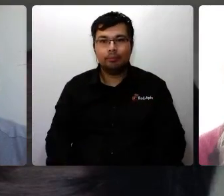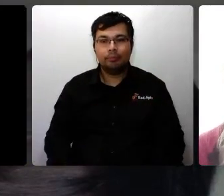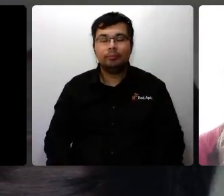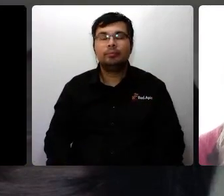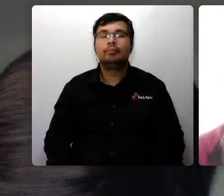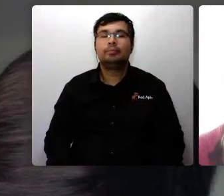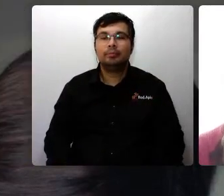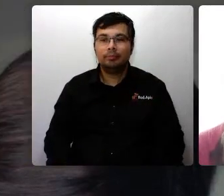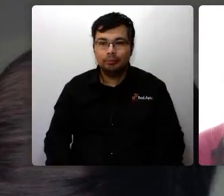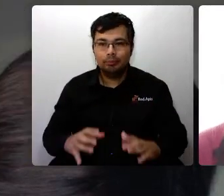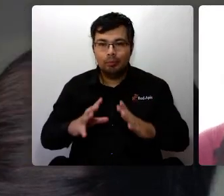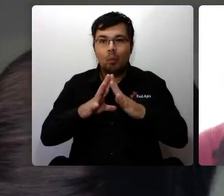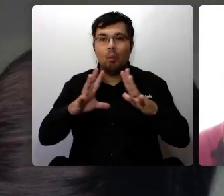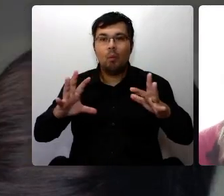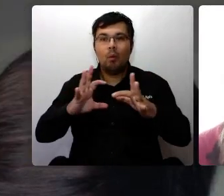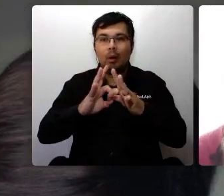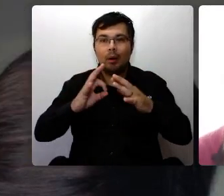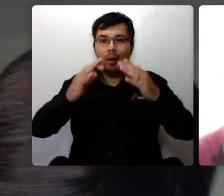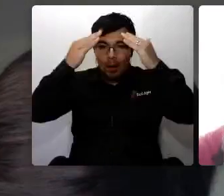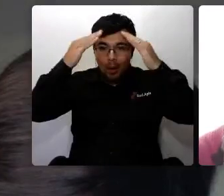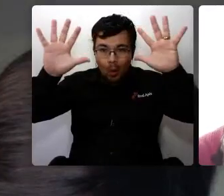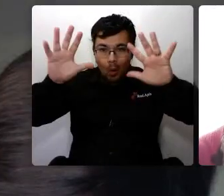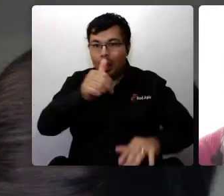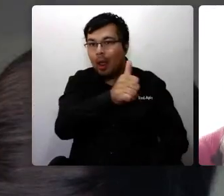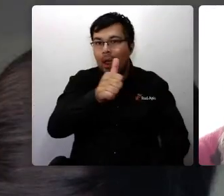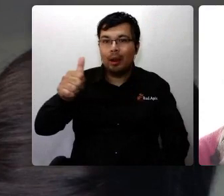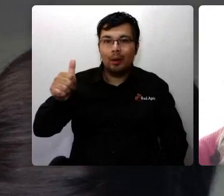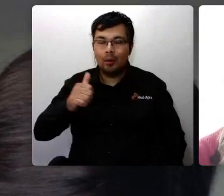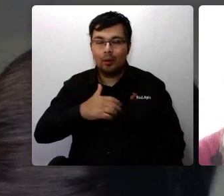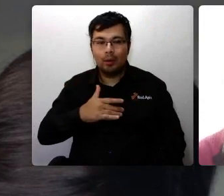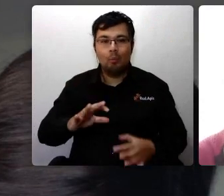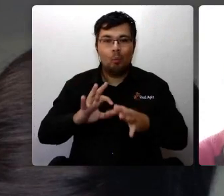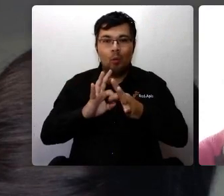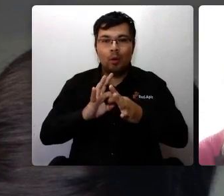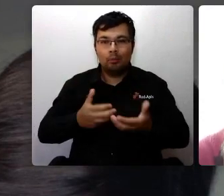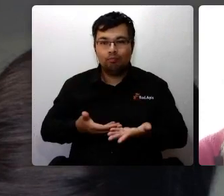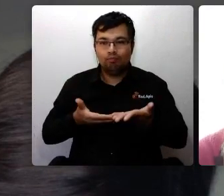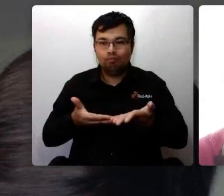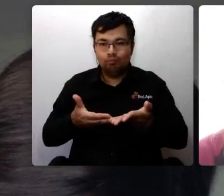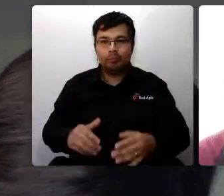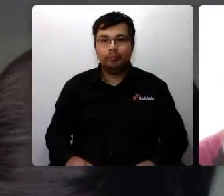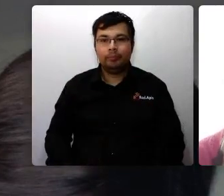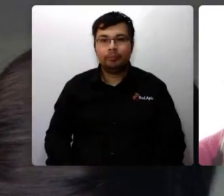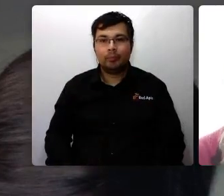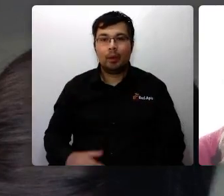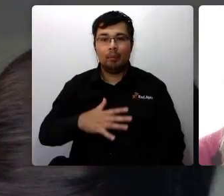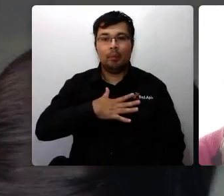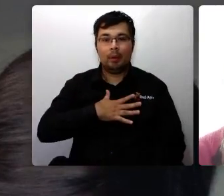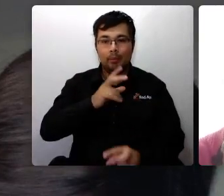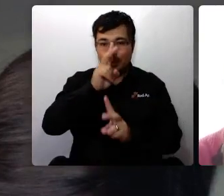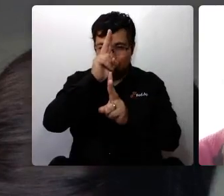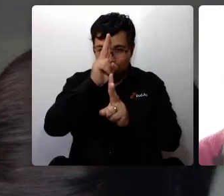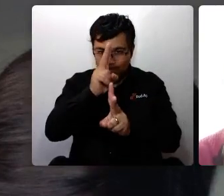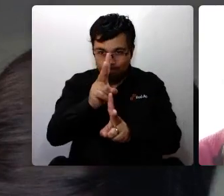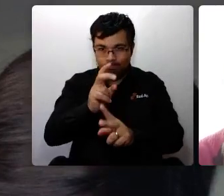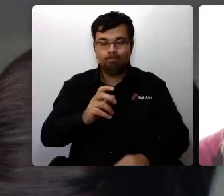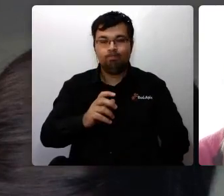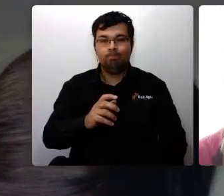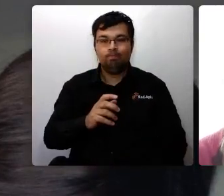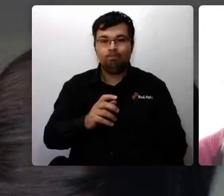Muchas gracias, Andrés. Hola a todos. Muchas gracias por invitarme. Para mí es un honor estar frente a todos ustedes. Y bueno, en